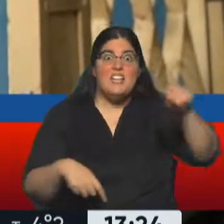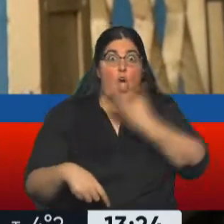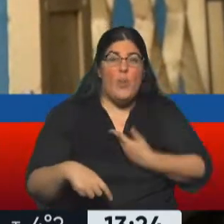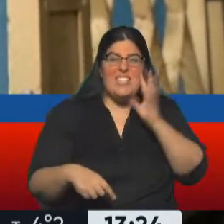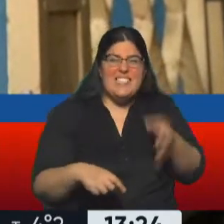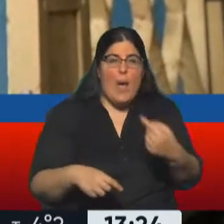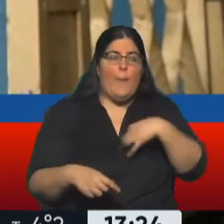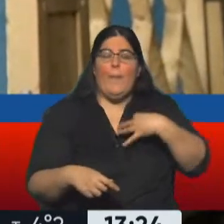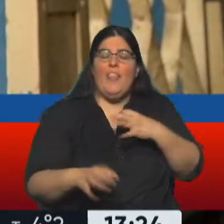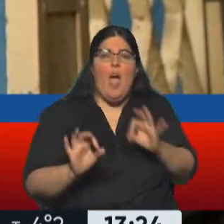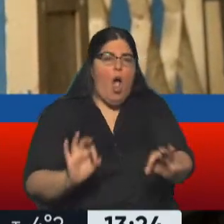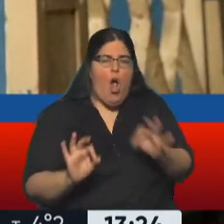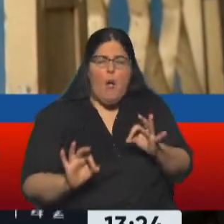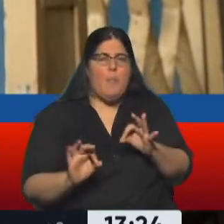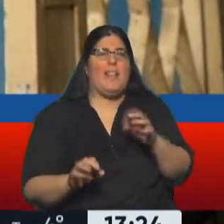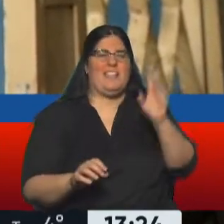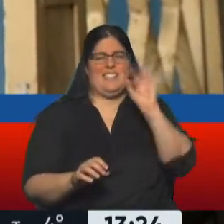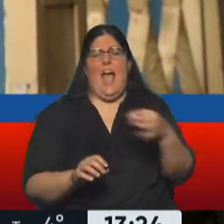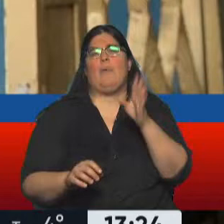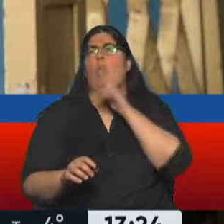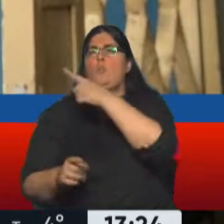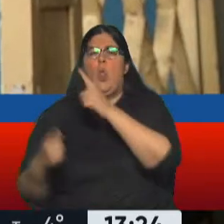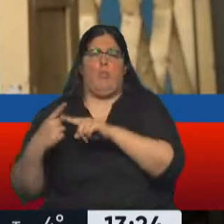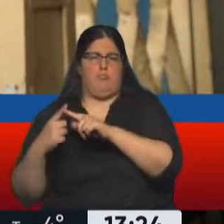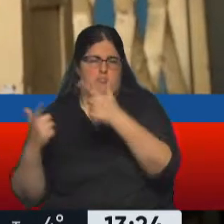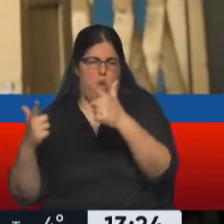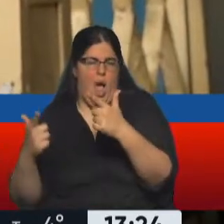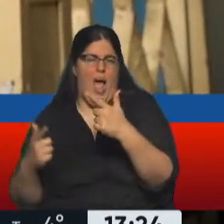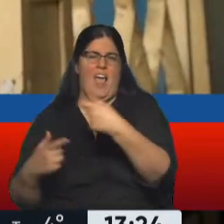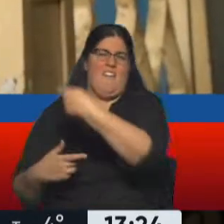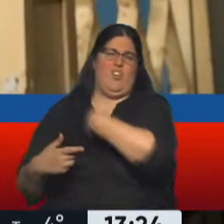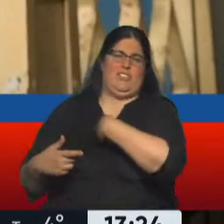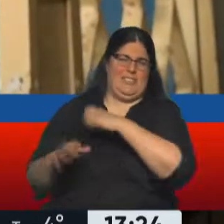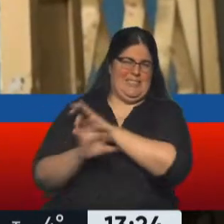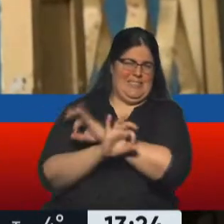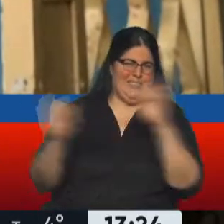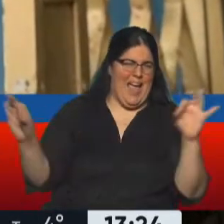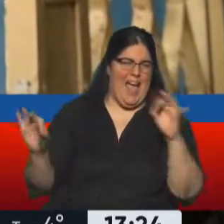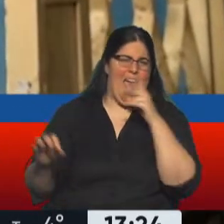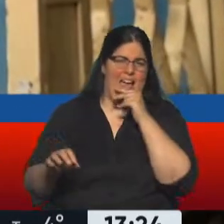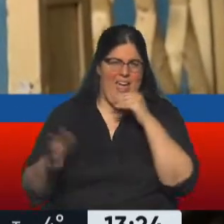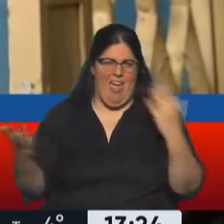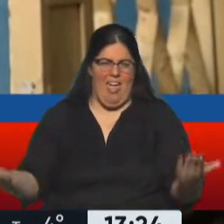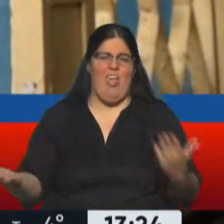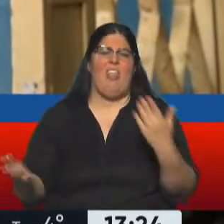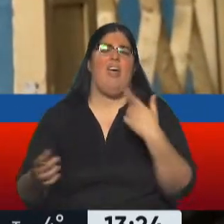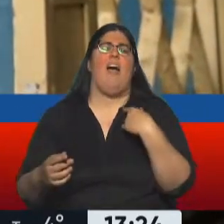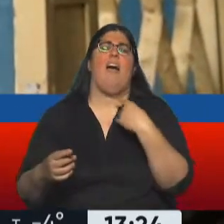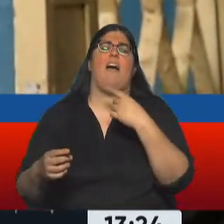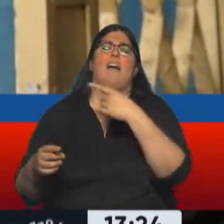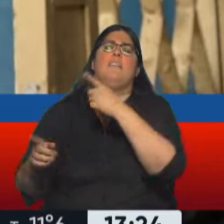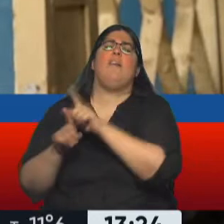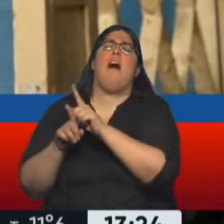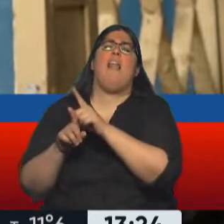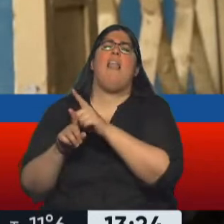hay ni relación con los Estados Unidos, ni fondos, ni recibimos financiamiento de ninguna parte, ni estamos siguiendo las órdenes o